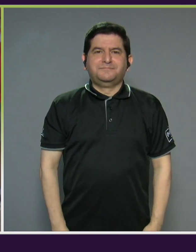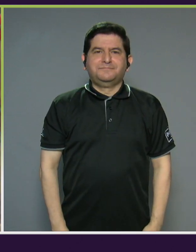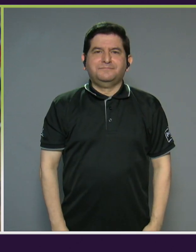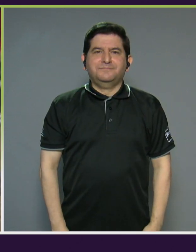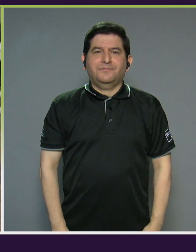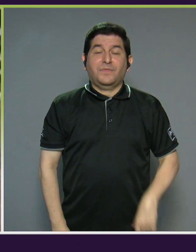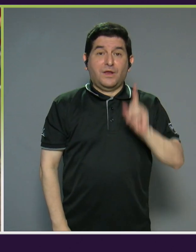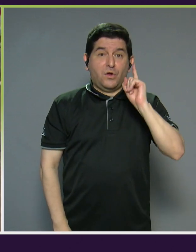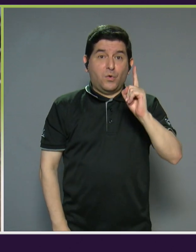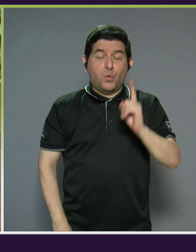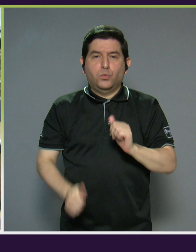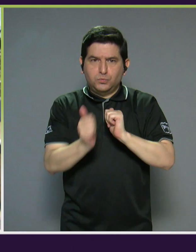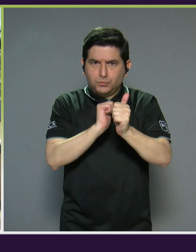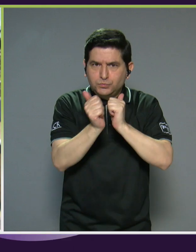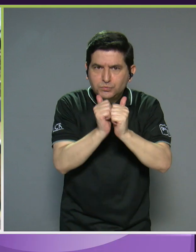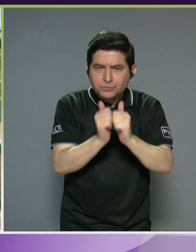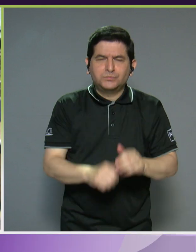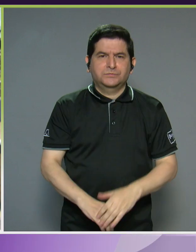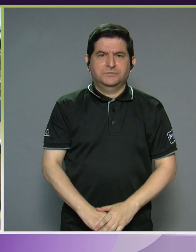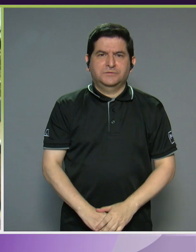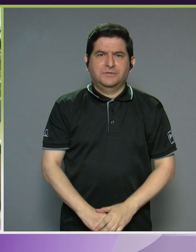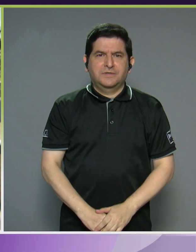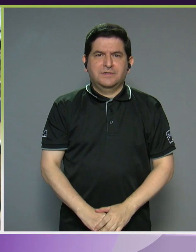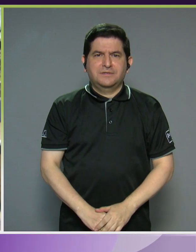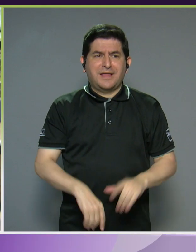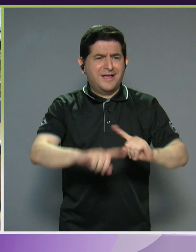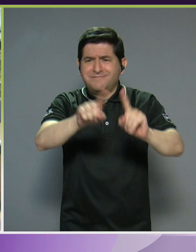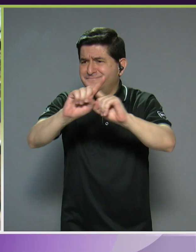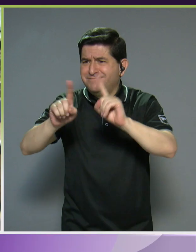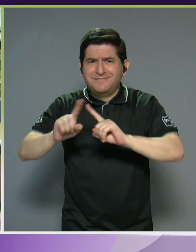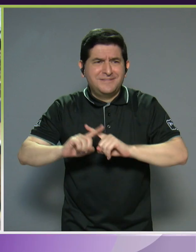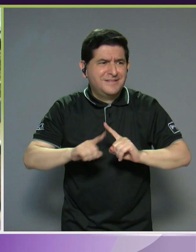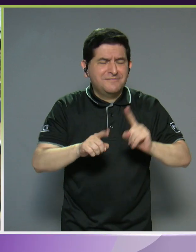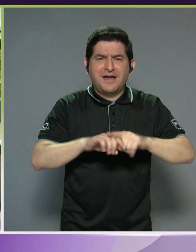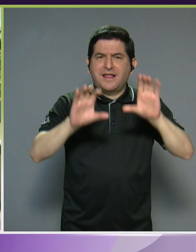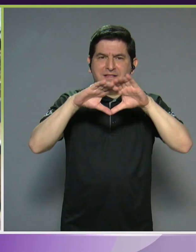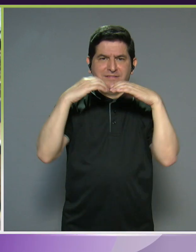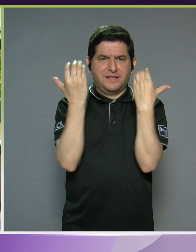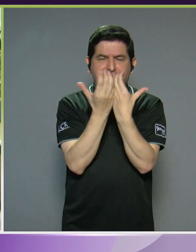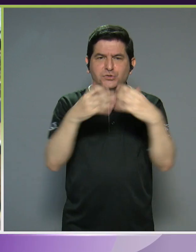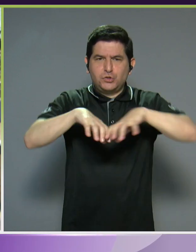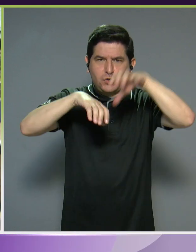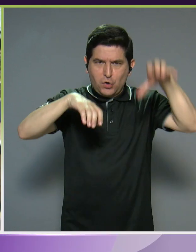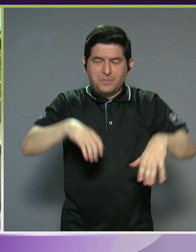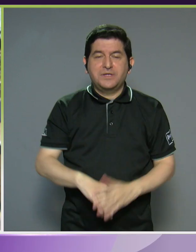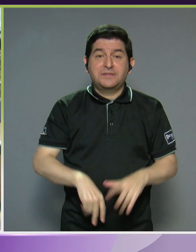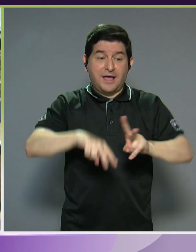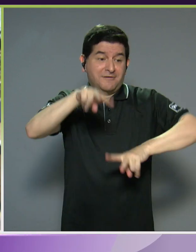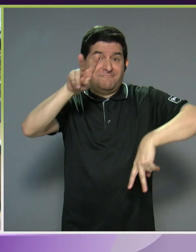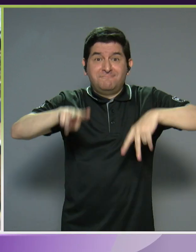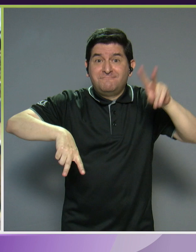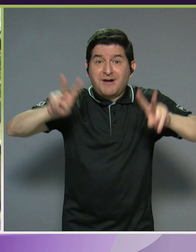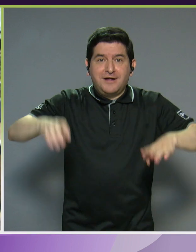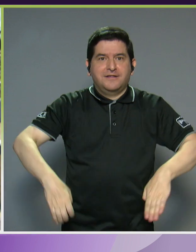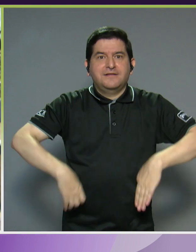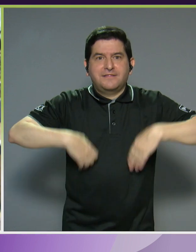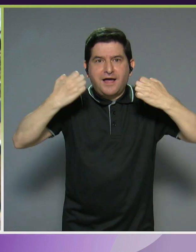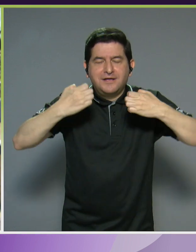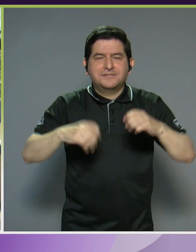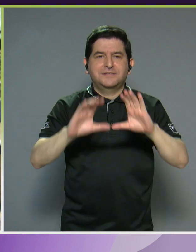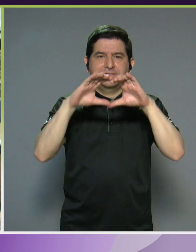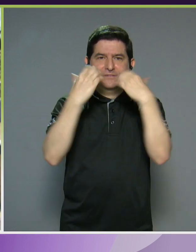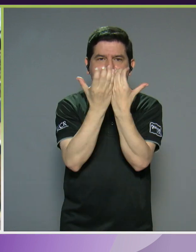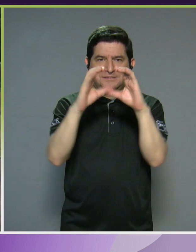Fue una de las disciplinas en donde hay de un sinnúmero mayor de comités cantonales, ¿verdad?, por la gran variedad que hay de las